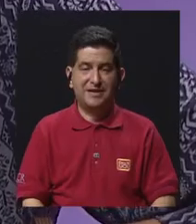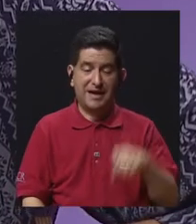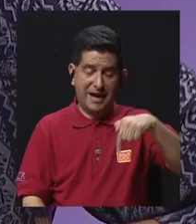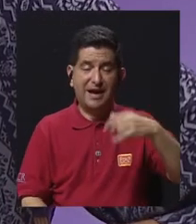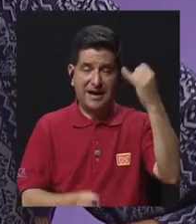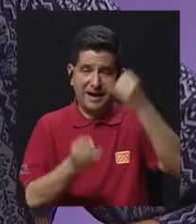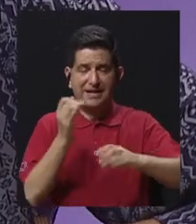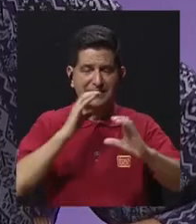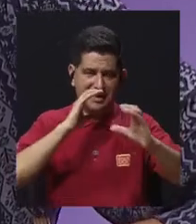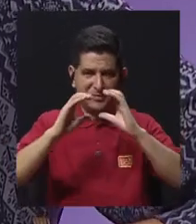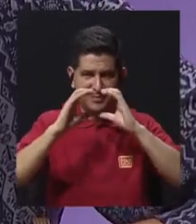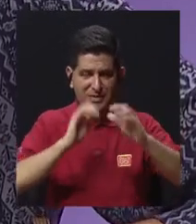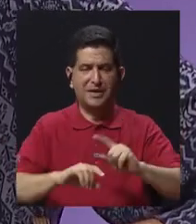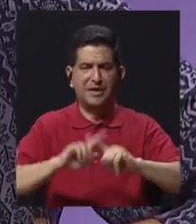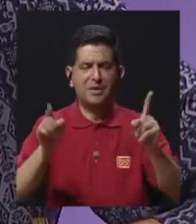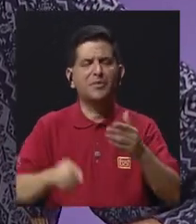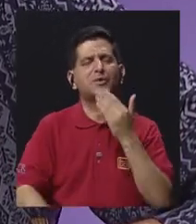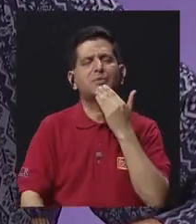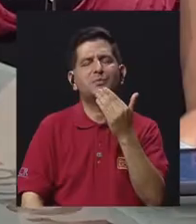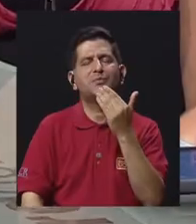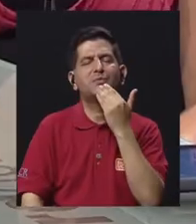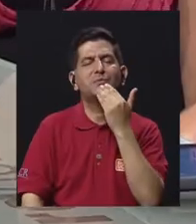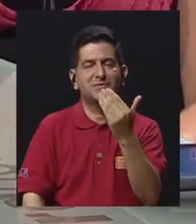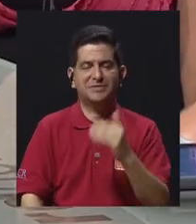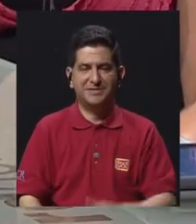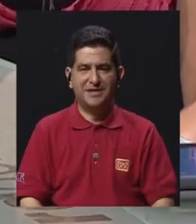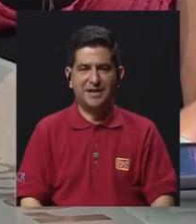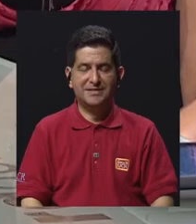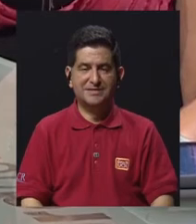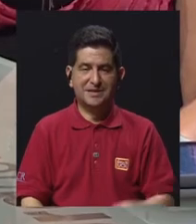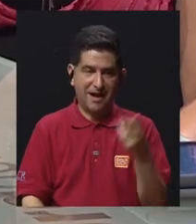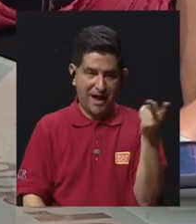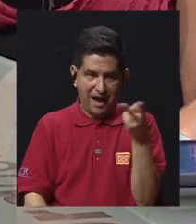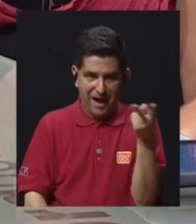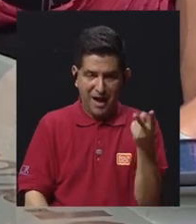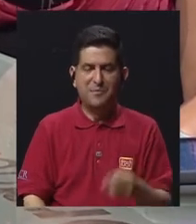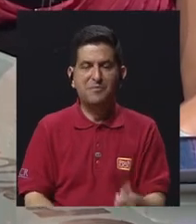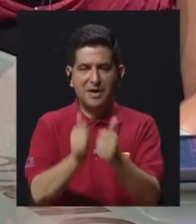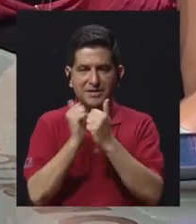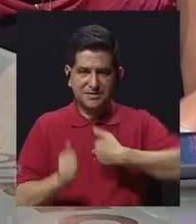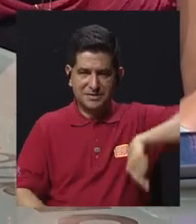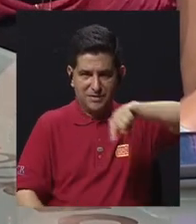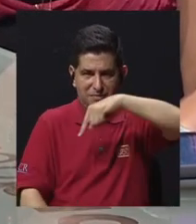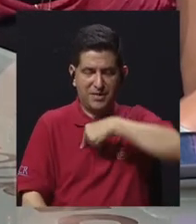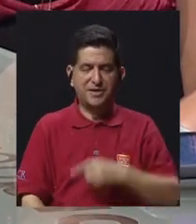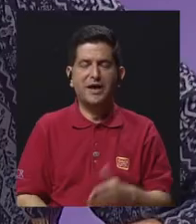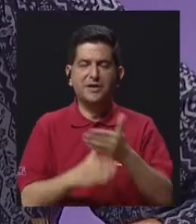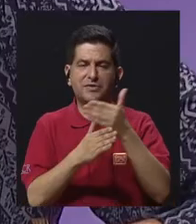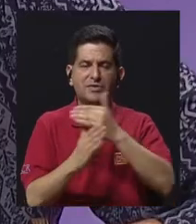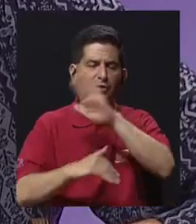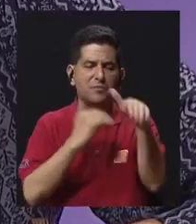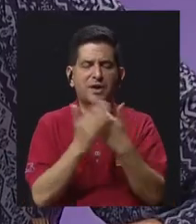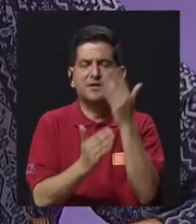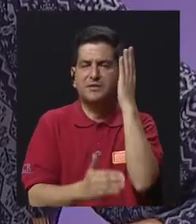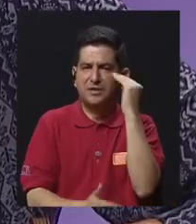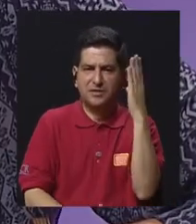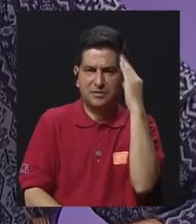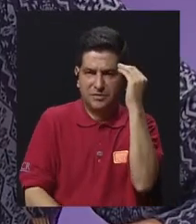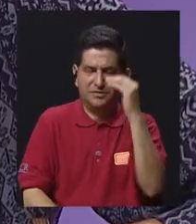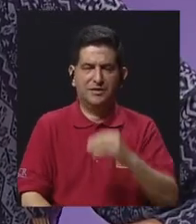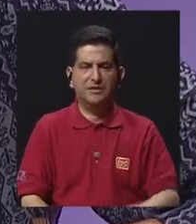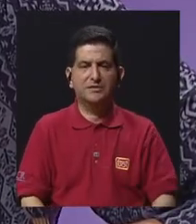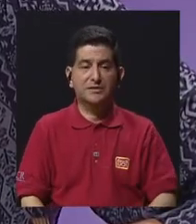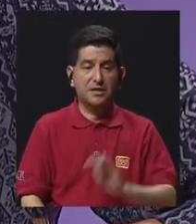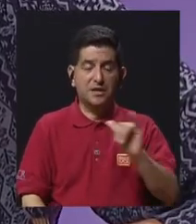nuestra conversación, pero les agradecemos muchísimo a Consuelo y a Marta por acompañarnos y compartir todas sus experiencias y